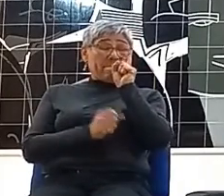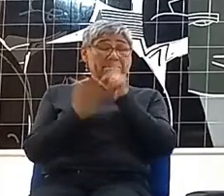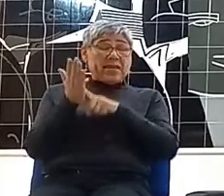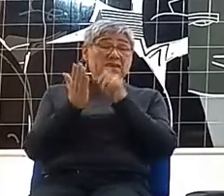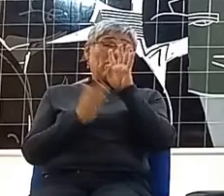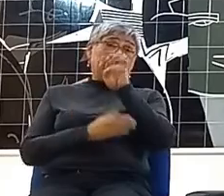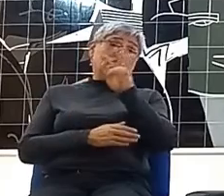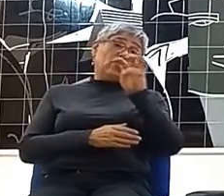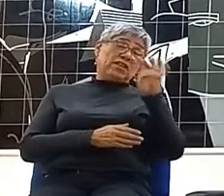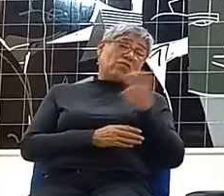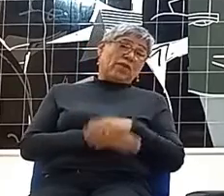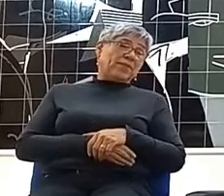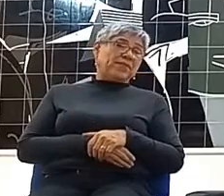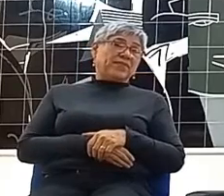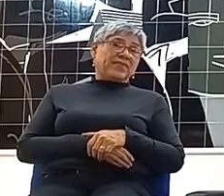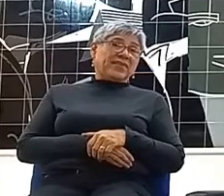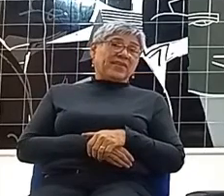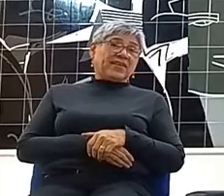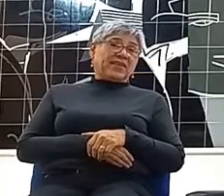1999